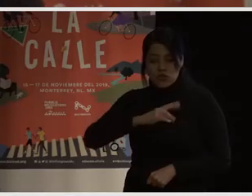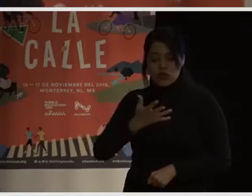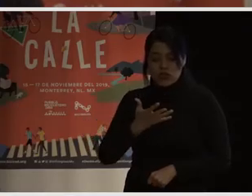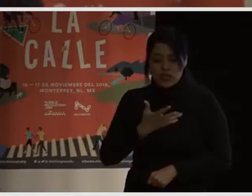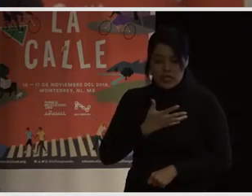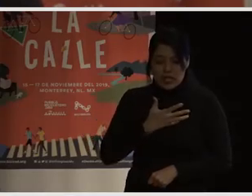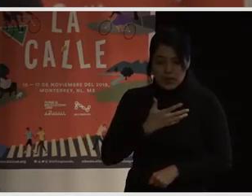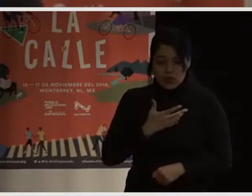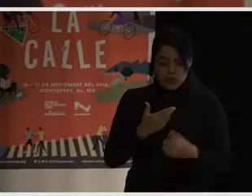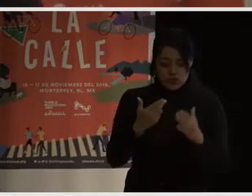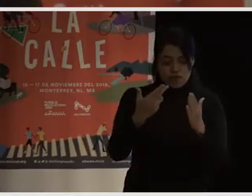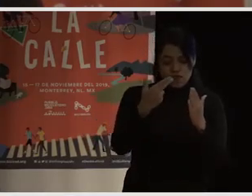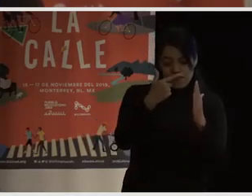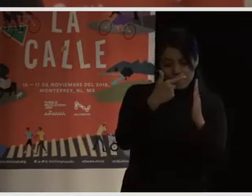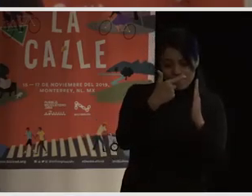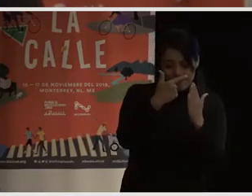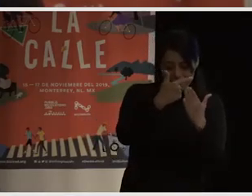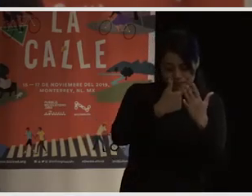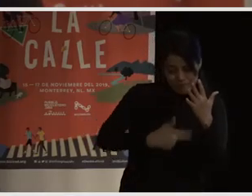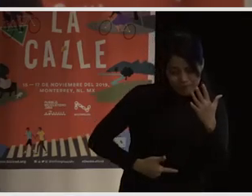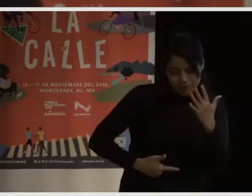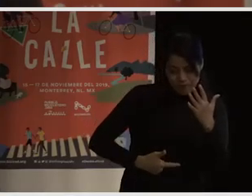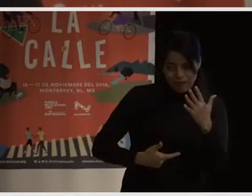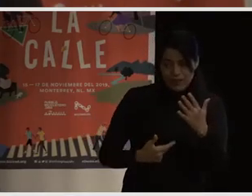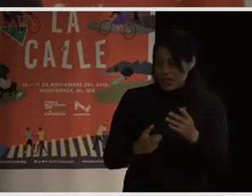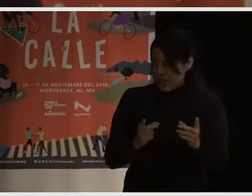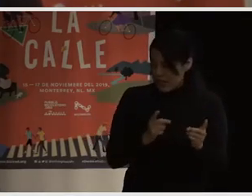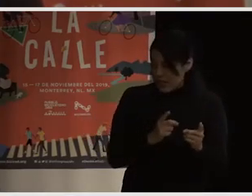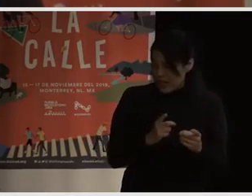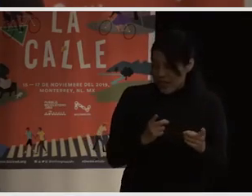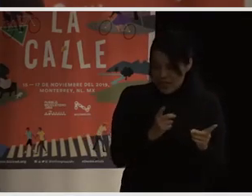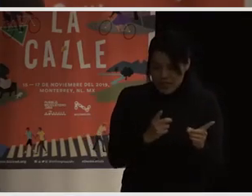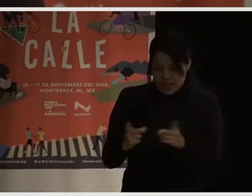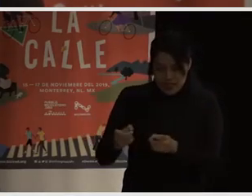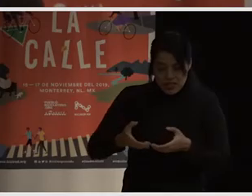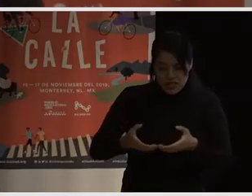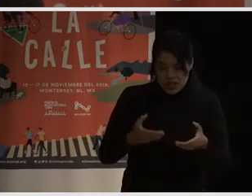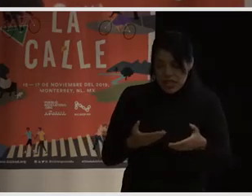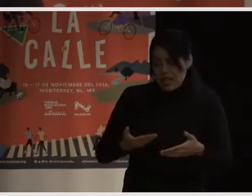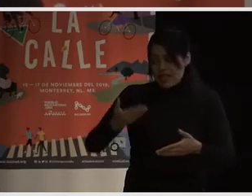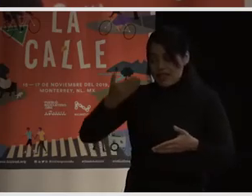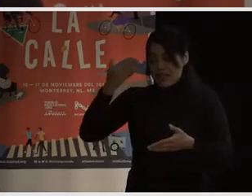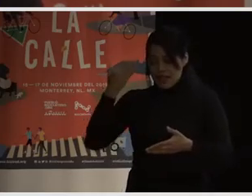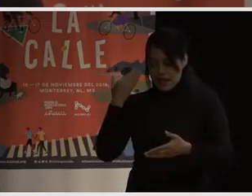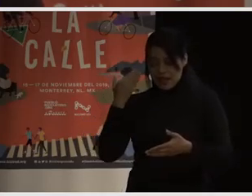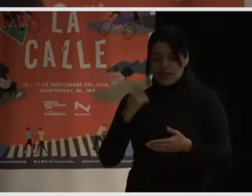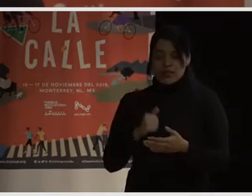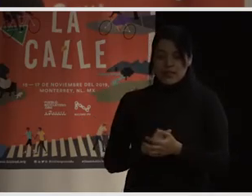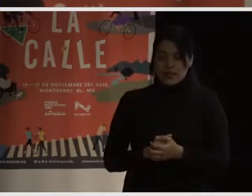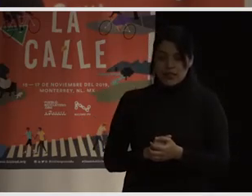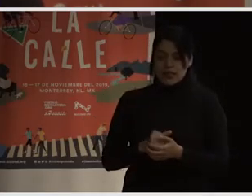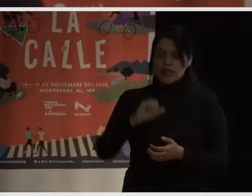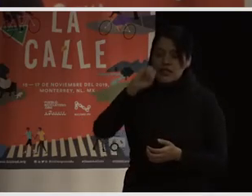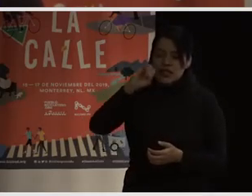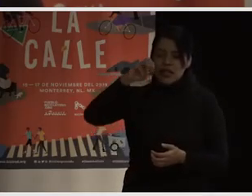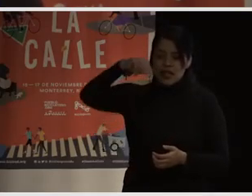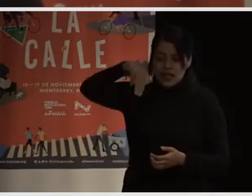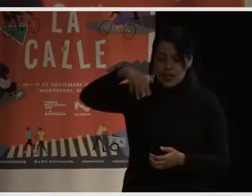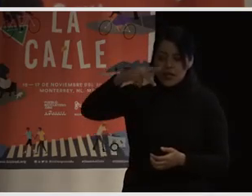norma técnica de diseño de calles que era una norma que se venía impulsando desde desde la ciudadanía desde el plan